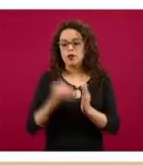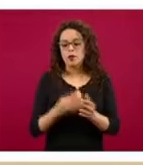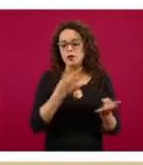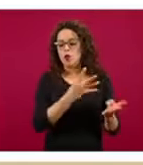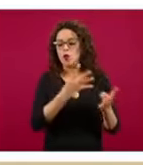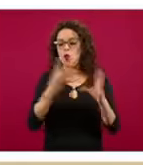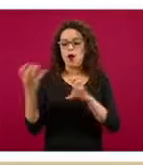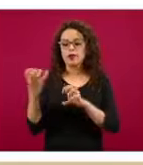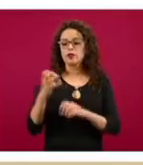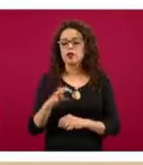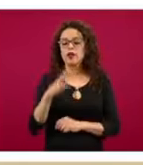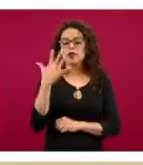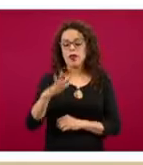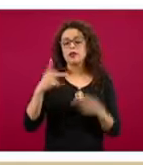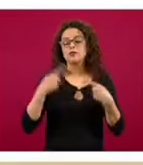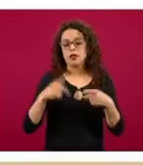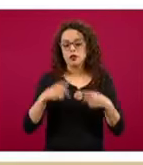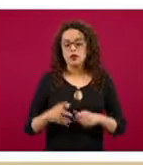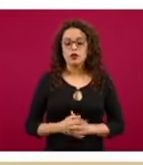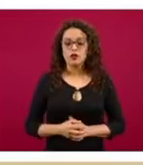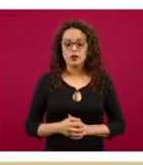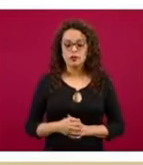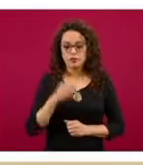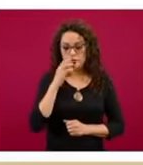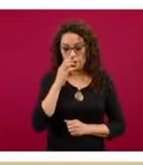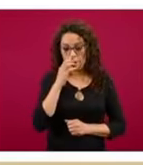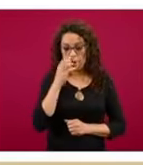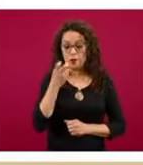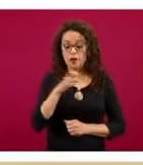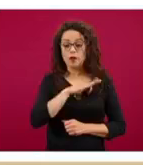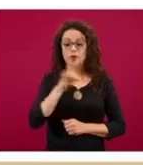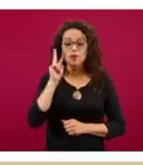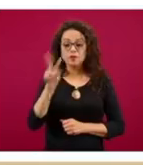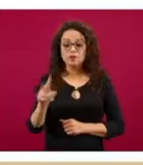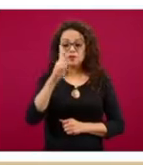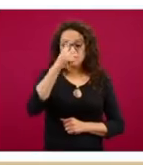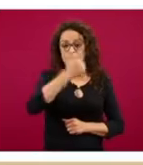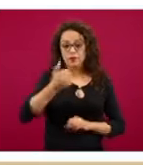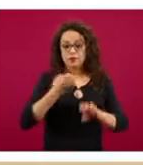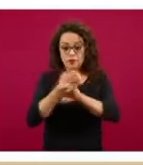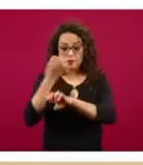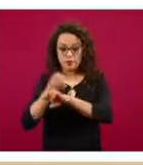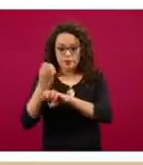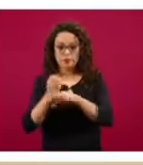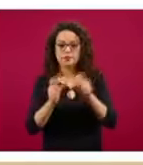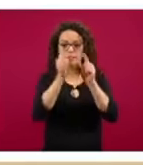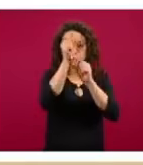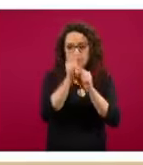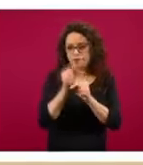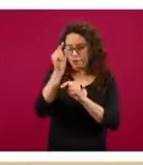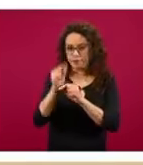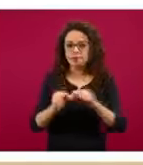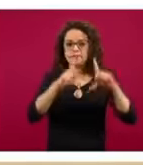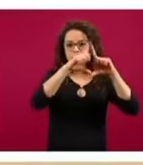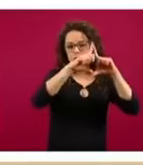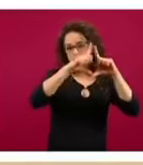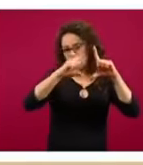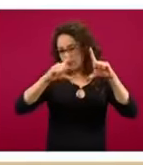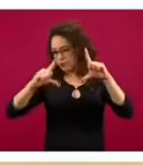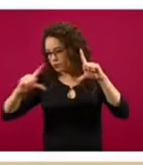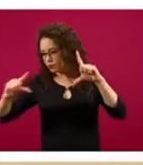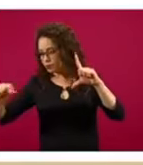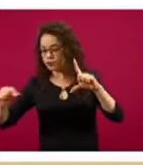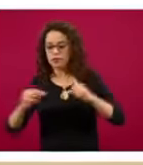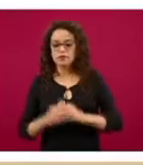24.410, y pues bueno, podemos también verlas distribuidas por cada una de las entidades federativas en donde se encontraban y que